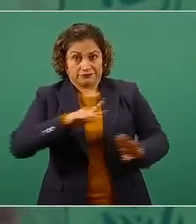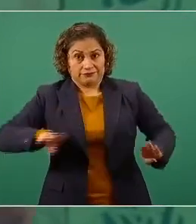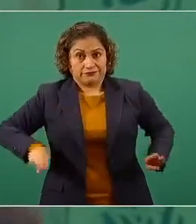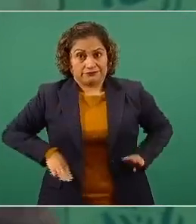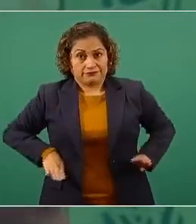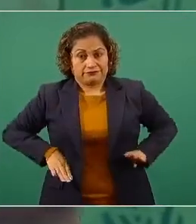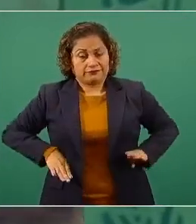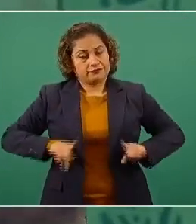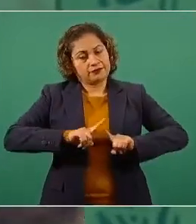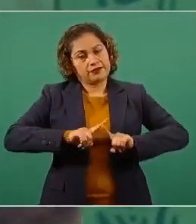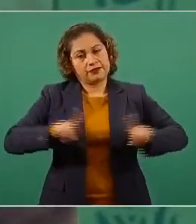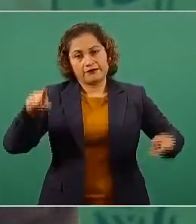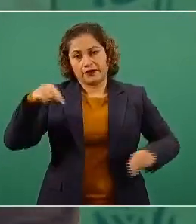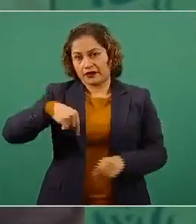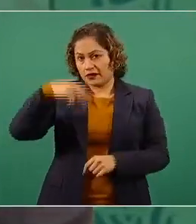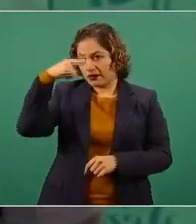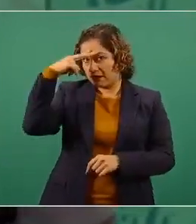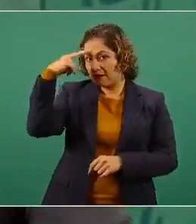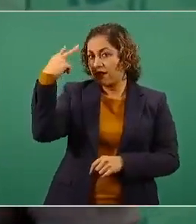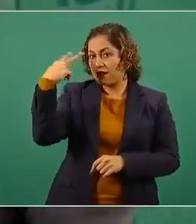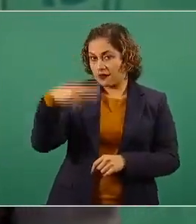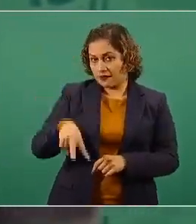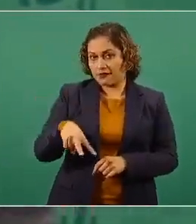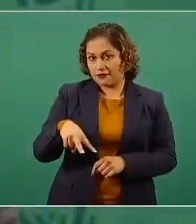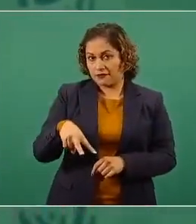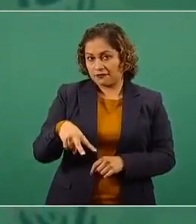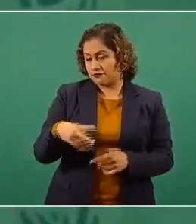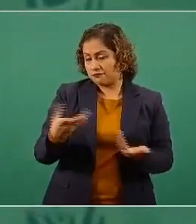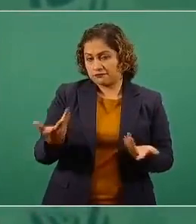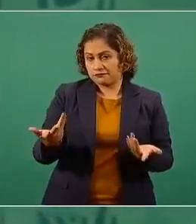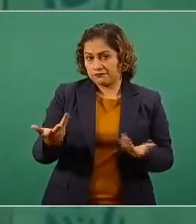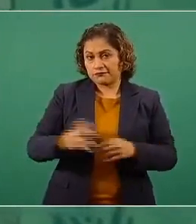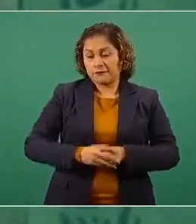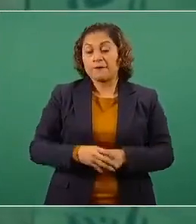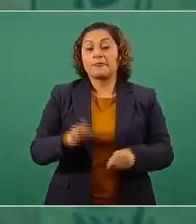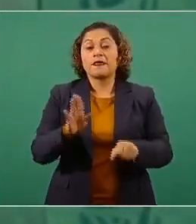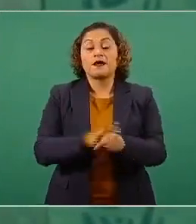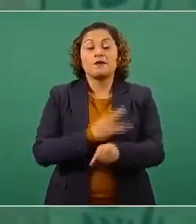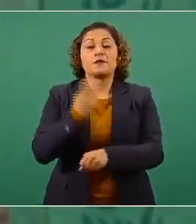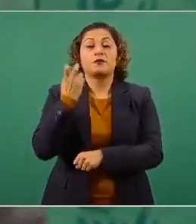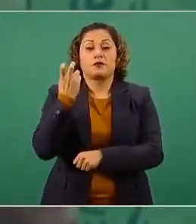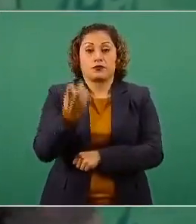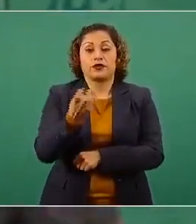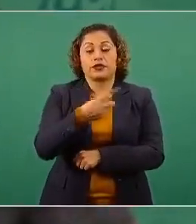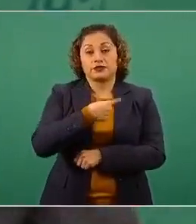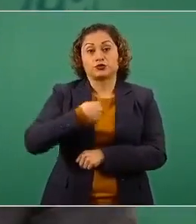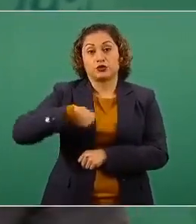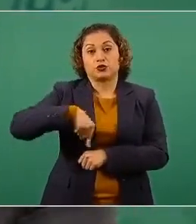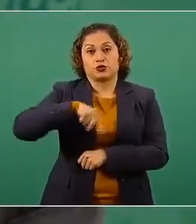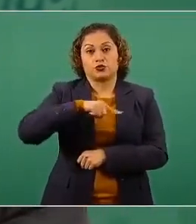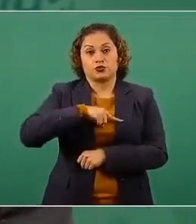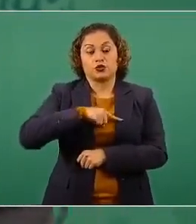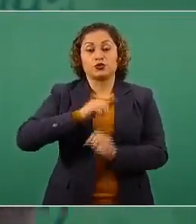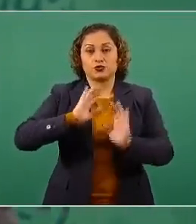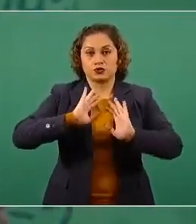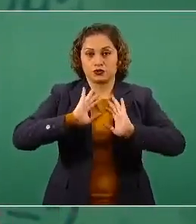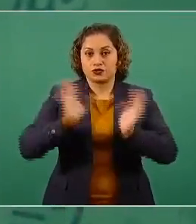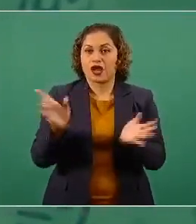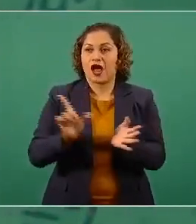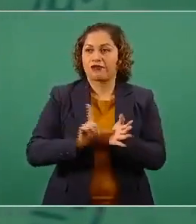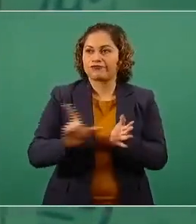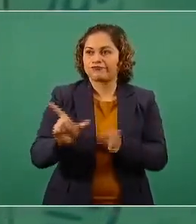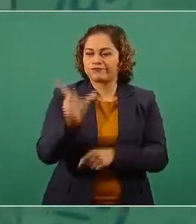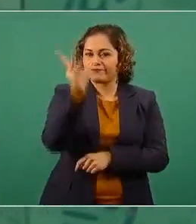procesos distintos, de ahí que debemos de fortalecer, en vez